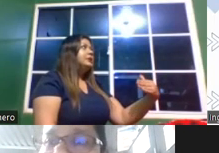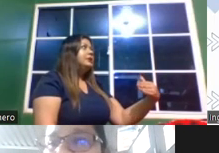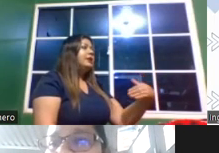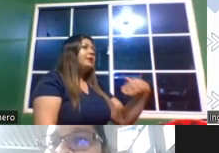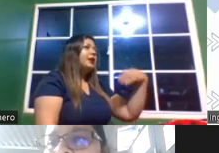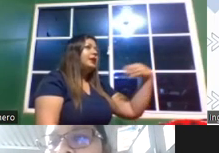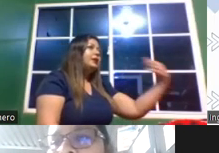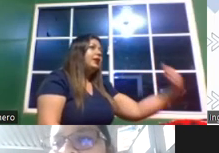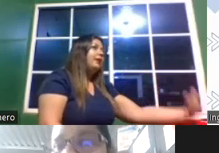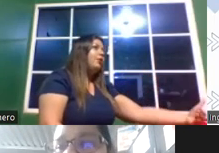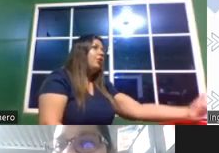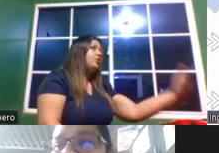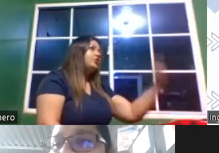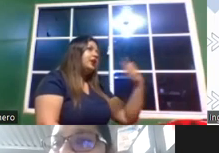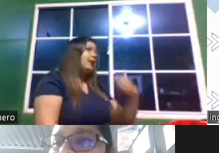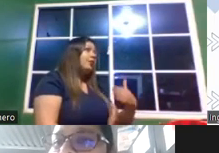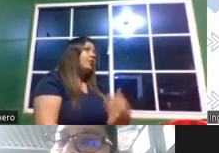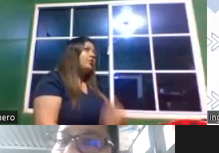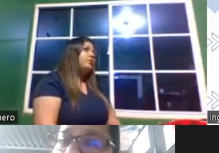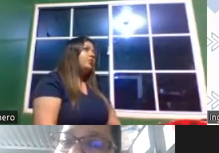¿con qué se queda?